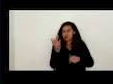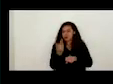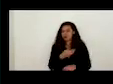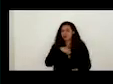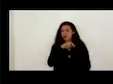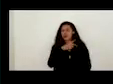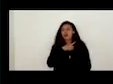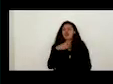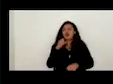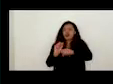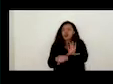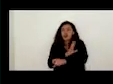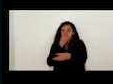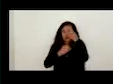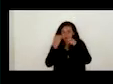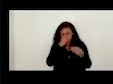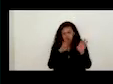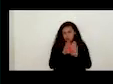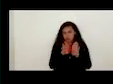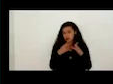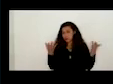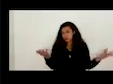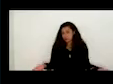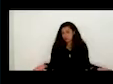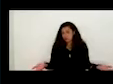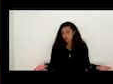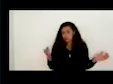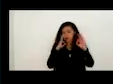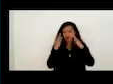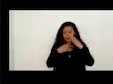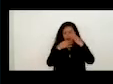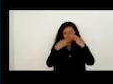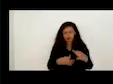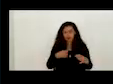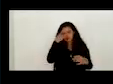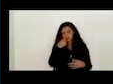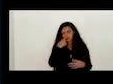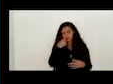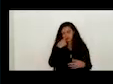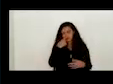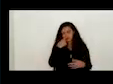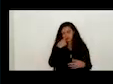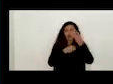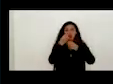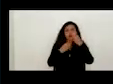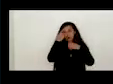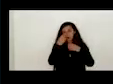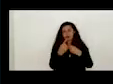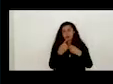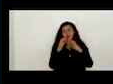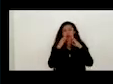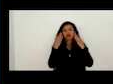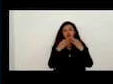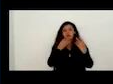los alimentos de manera adecuada y a través de la ingestión de un patrón de alimentación saludable.